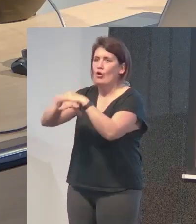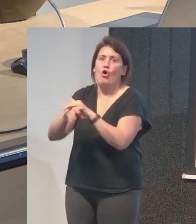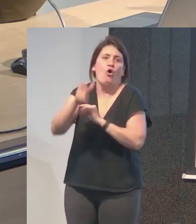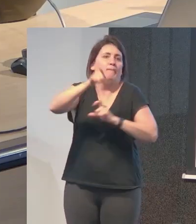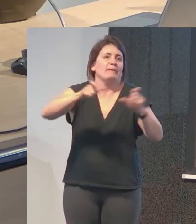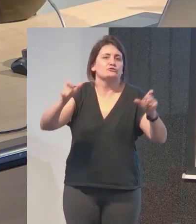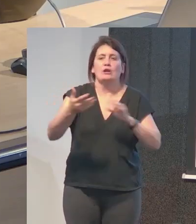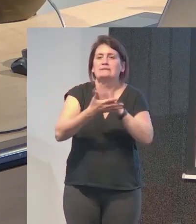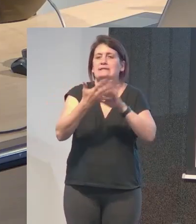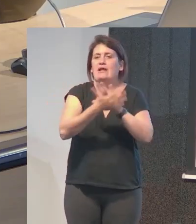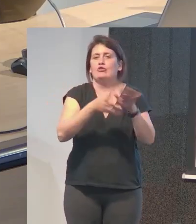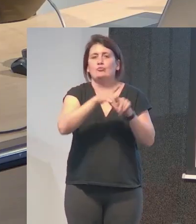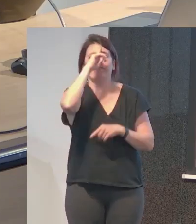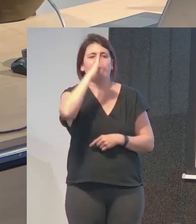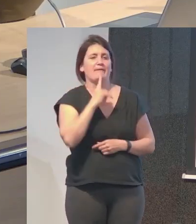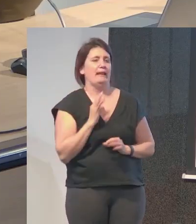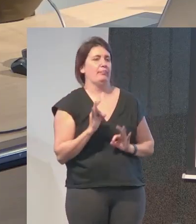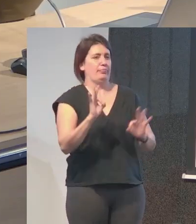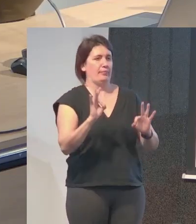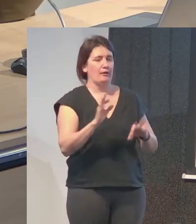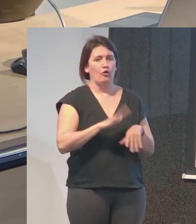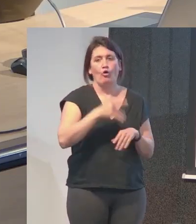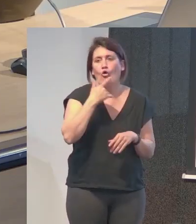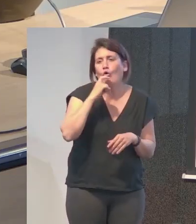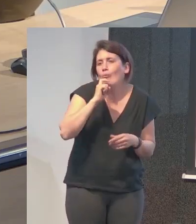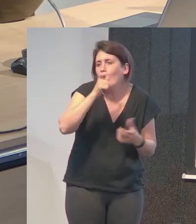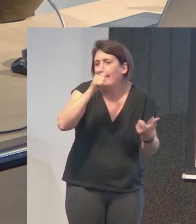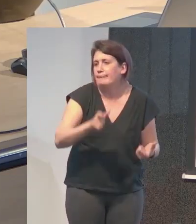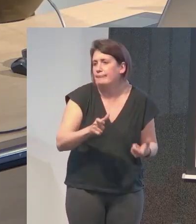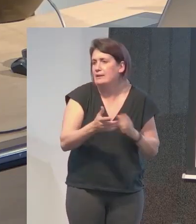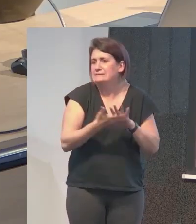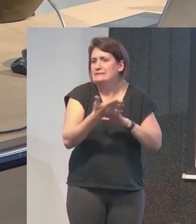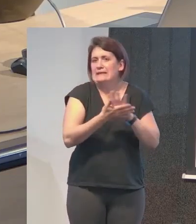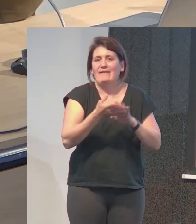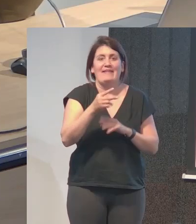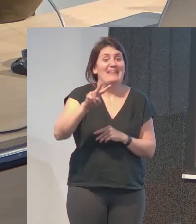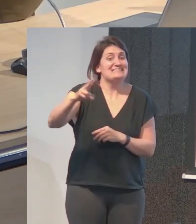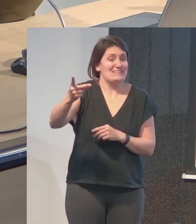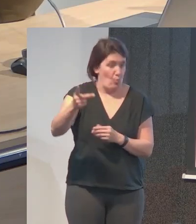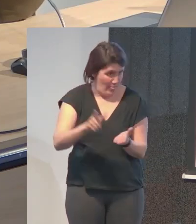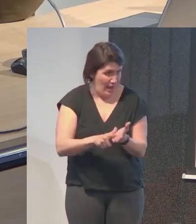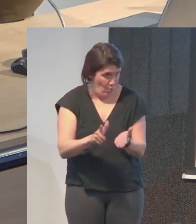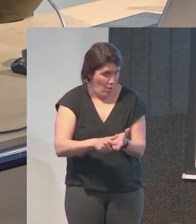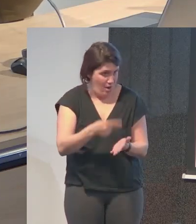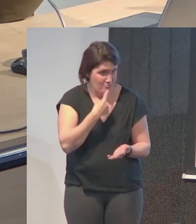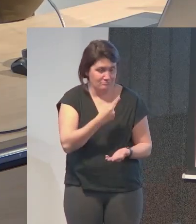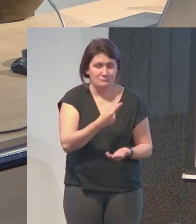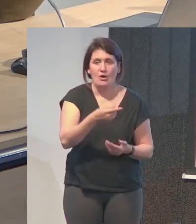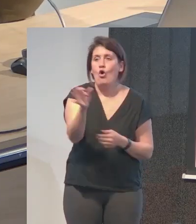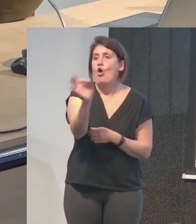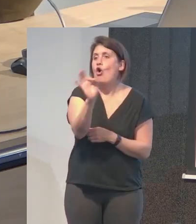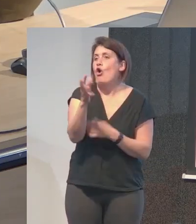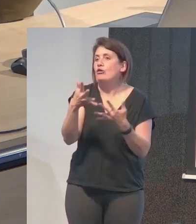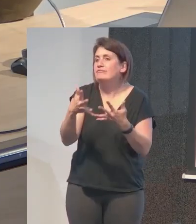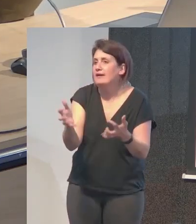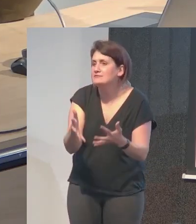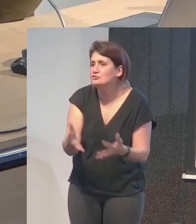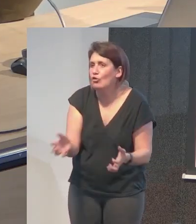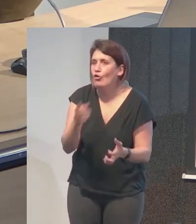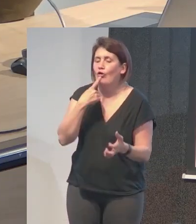con un perfil muy específico, como un signante de segunda lengua o un